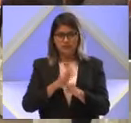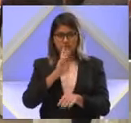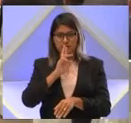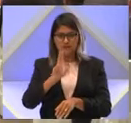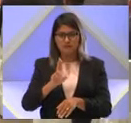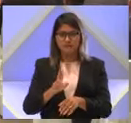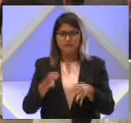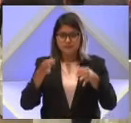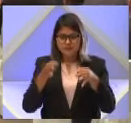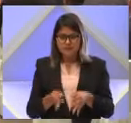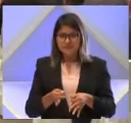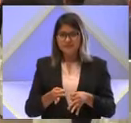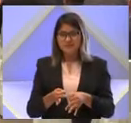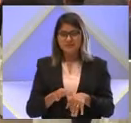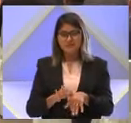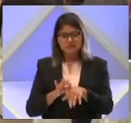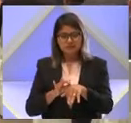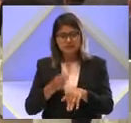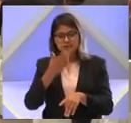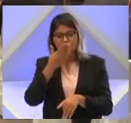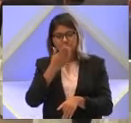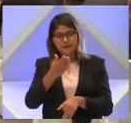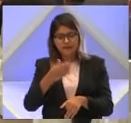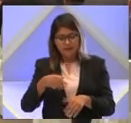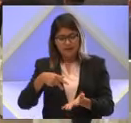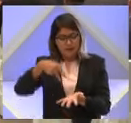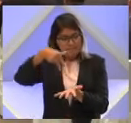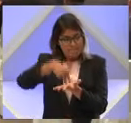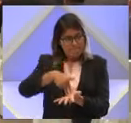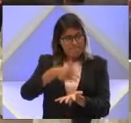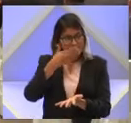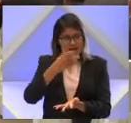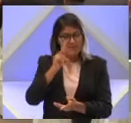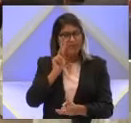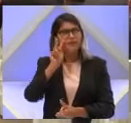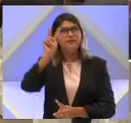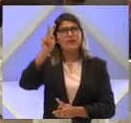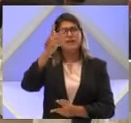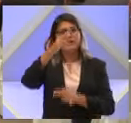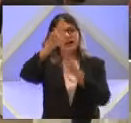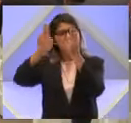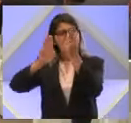pies en la tierra pero viendo el espacio muchas gracias a todos y buen provecho